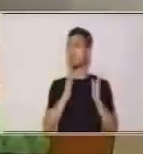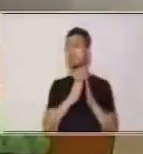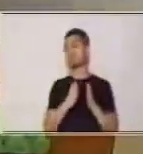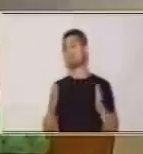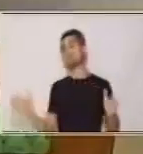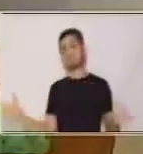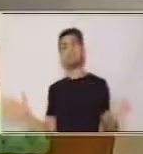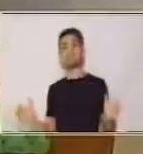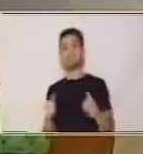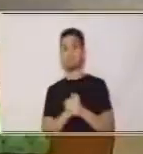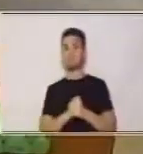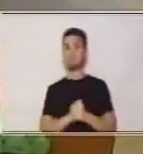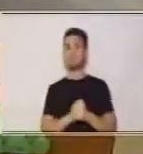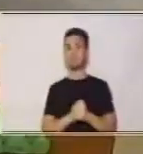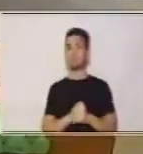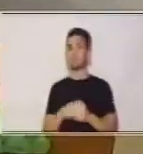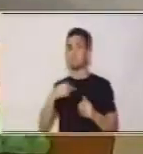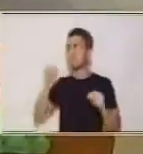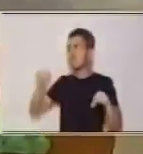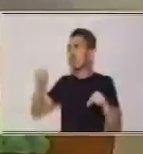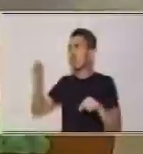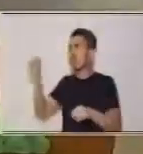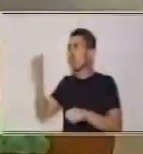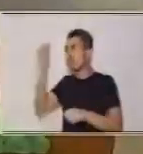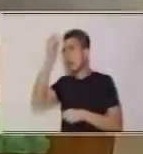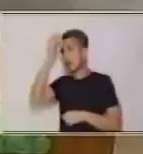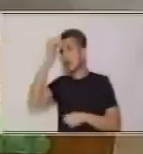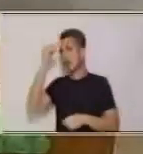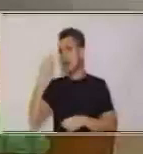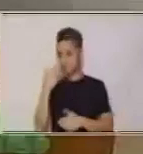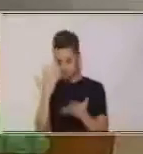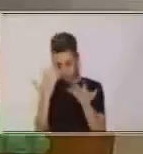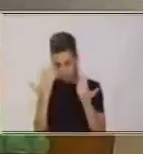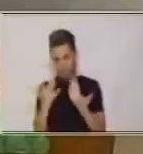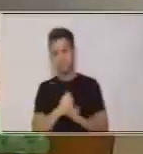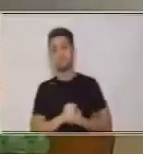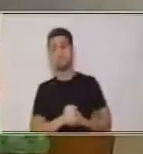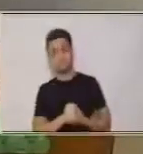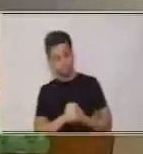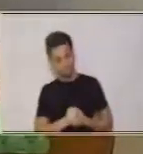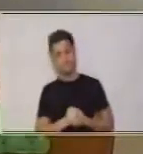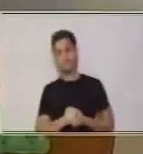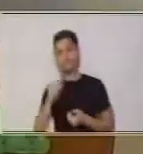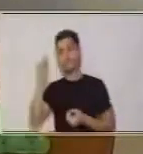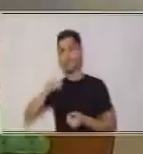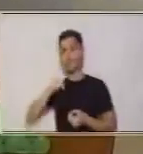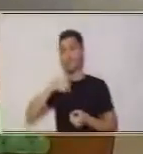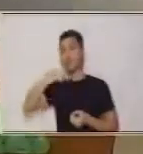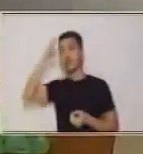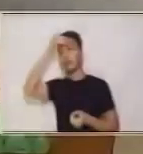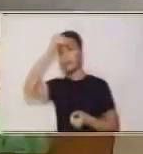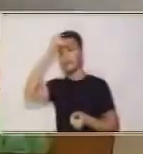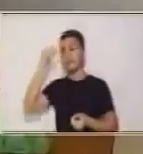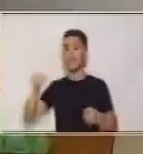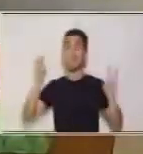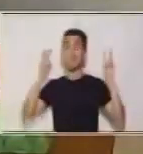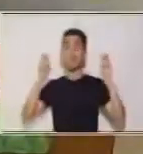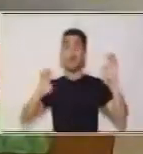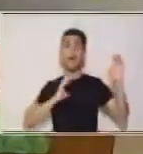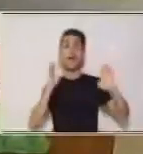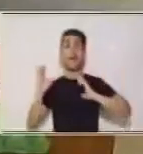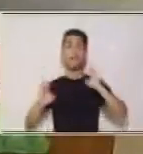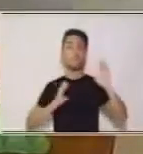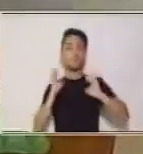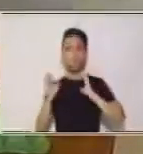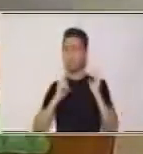y muy lindo. ¿Qué aprendimos el día de hoy? A ver. Sí, aprendimos sobre las emociones.